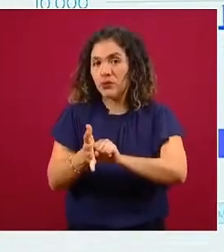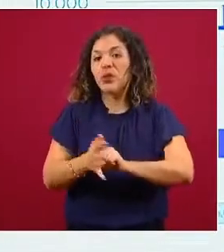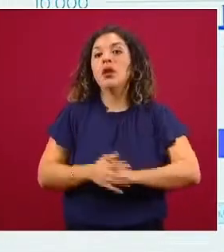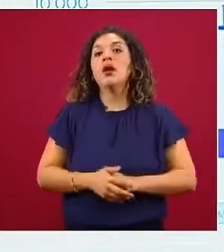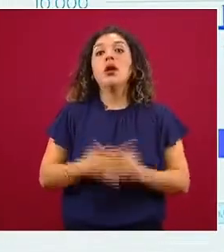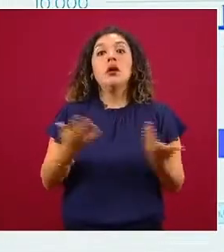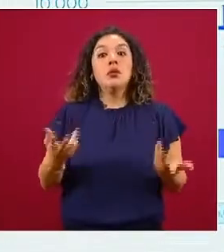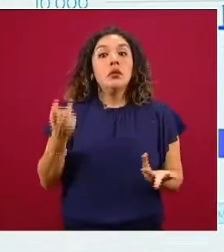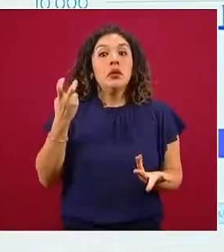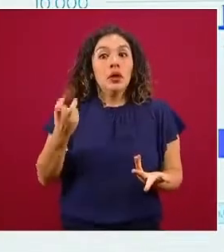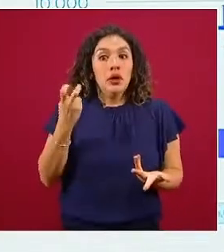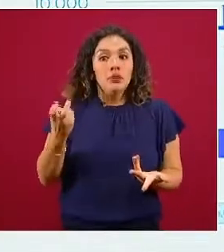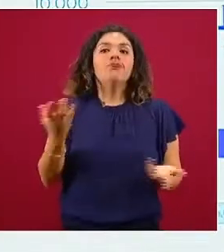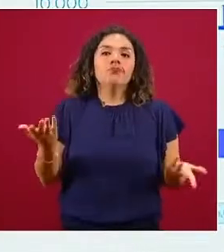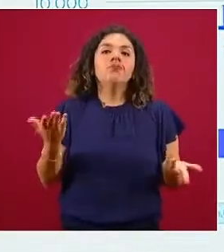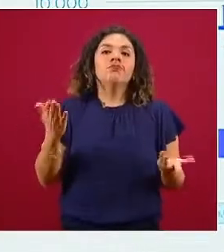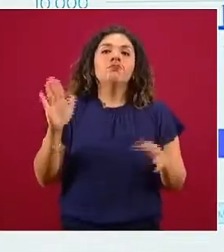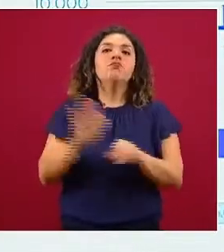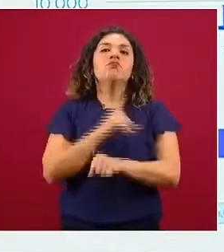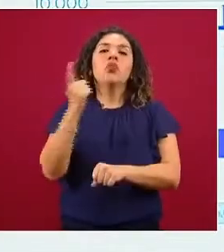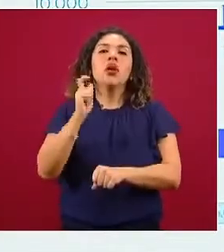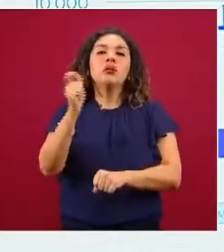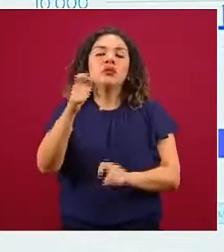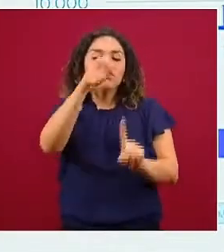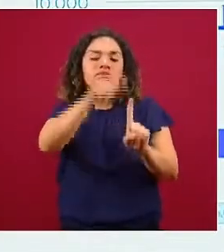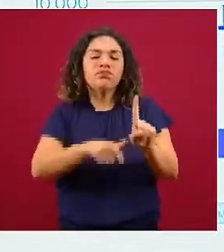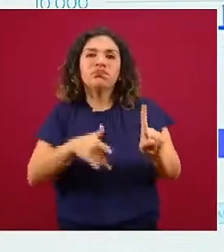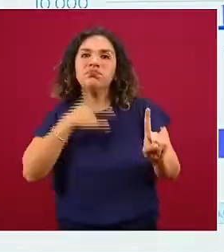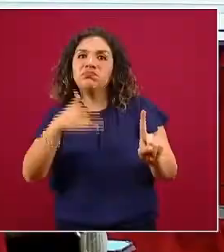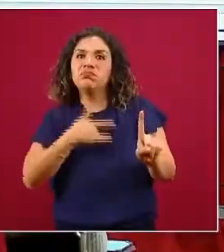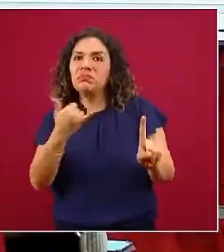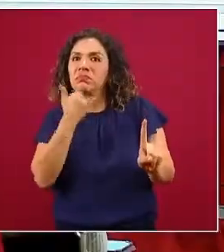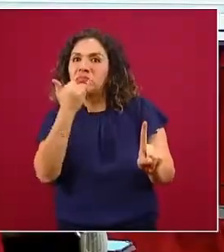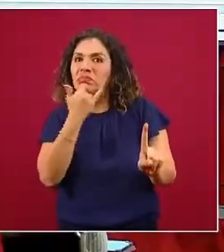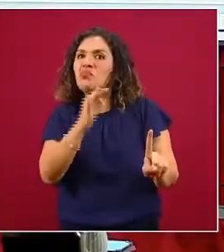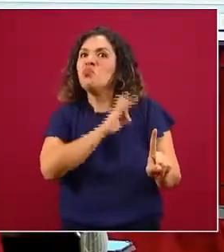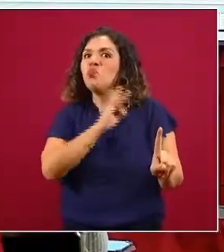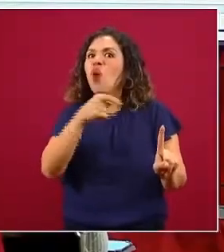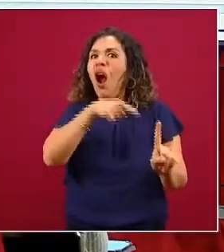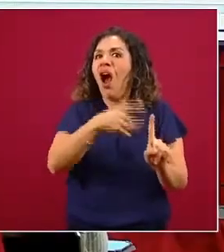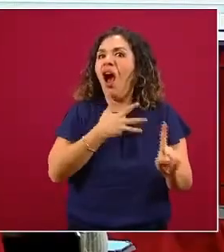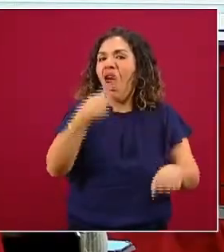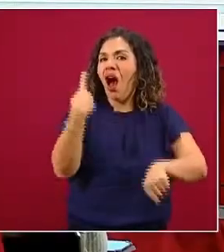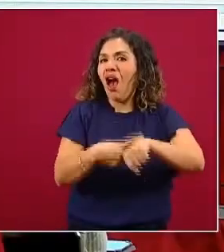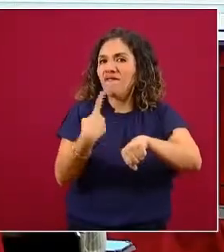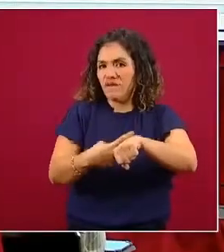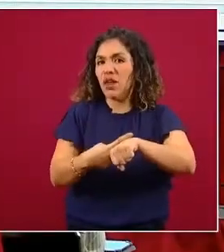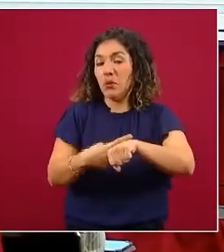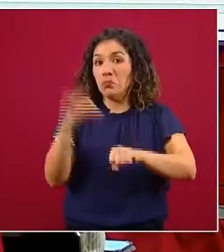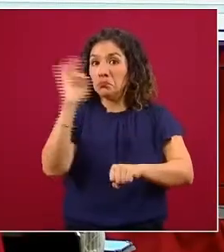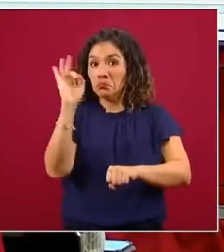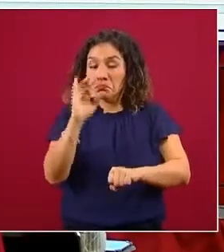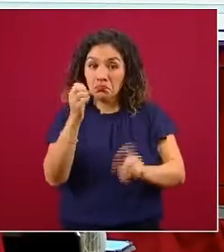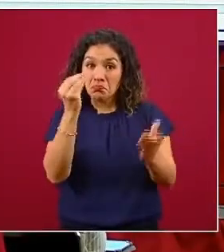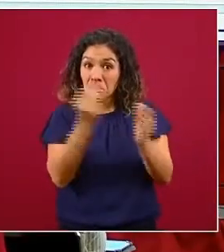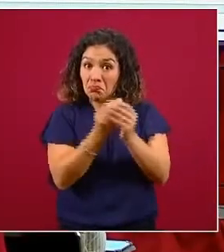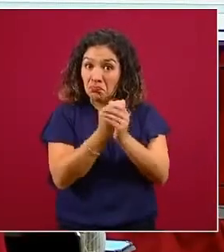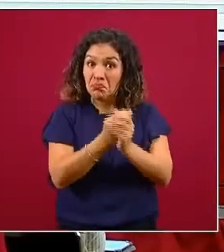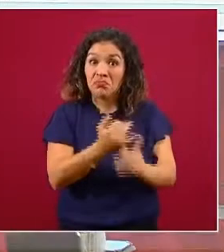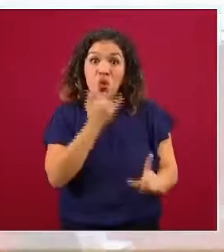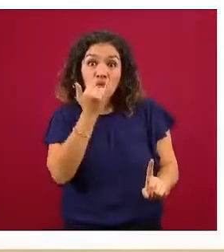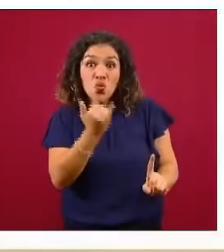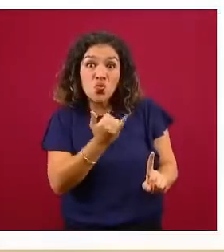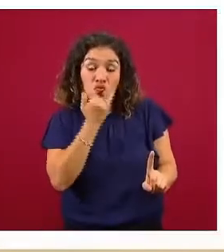COVID-19, y esto es lógicamente por presentar signos y síntomas compatibles con la enfermedad. Una vez clasificados como